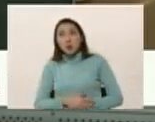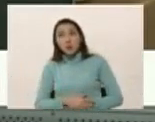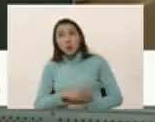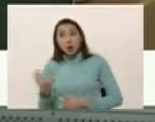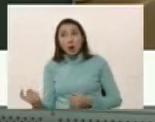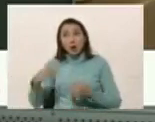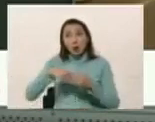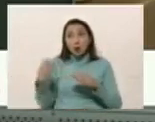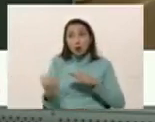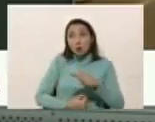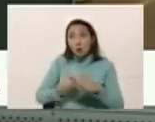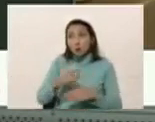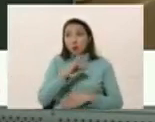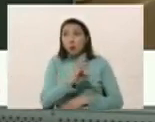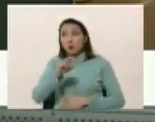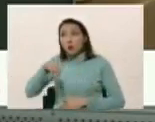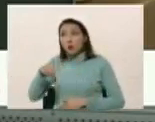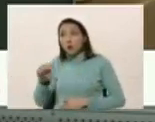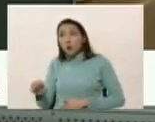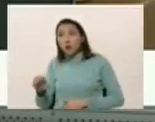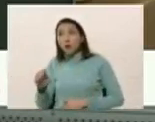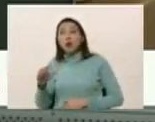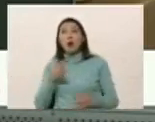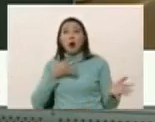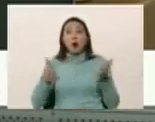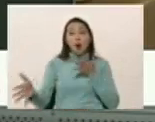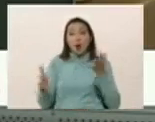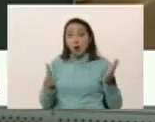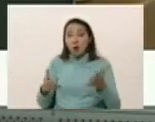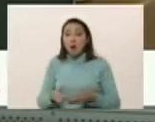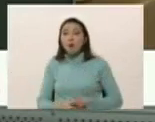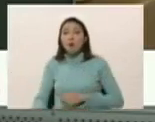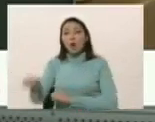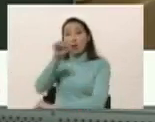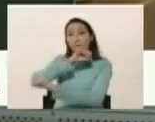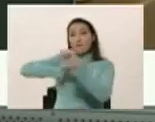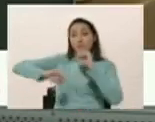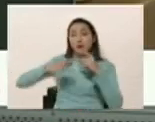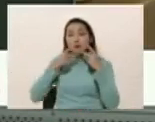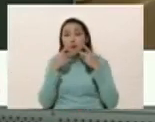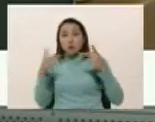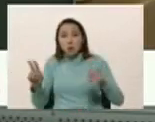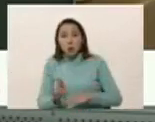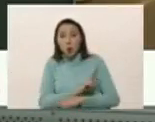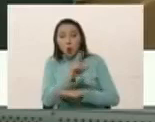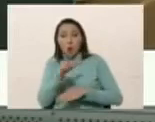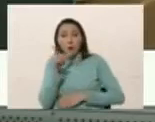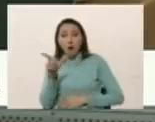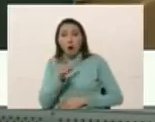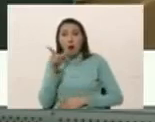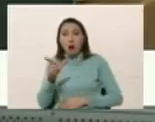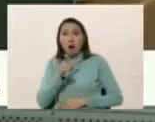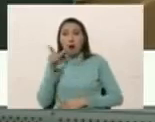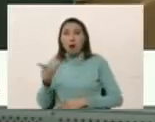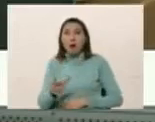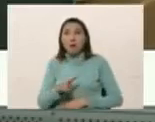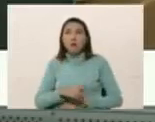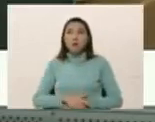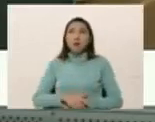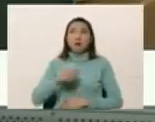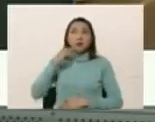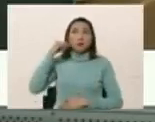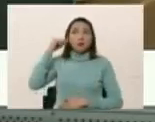electoral y el servicio autónomo de la defensa pública para garantizar el uso del lenguaje con enfoque de género